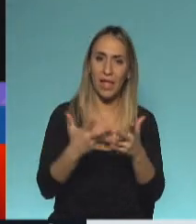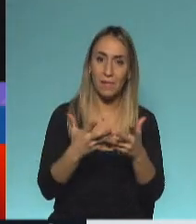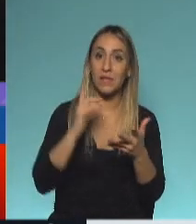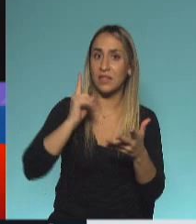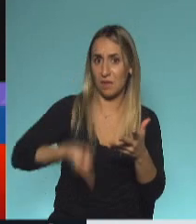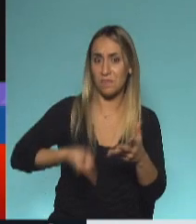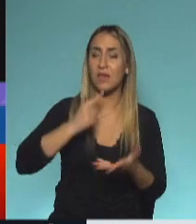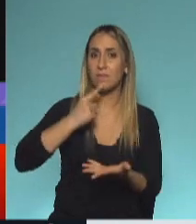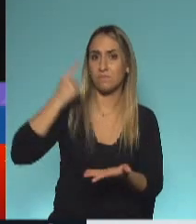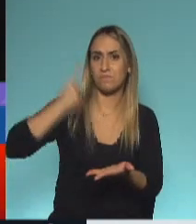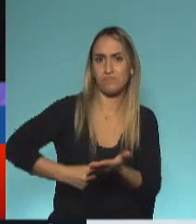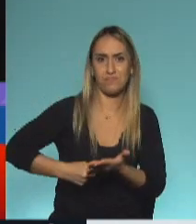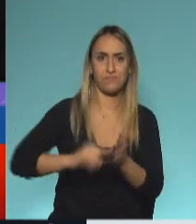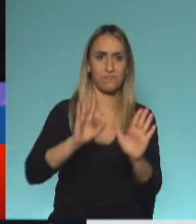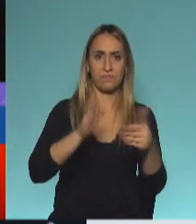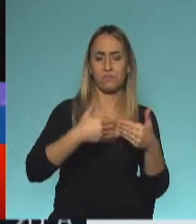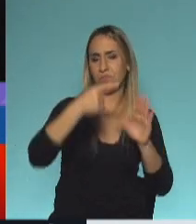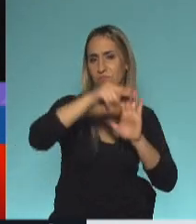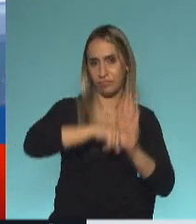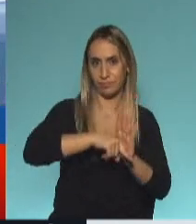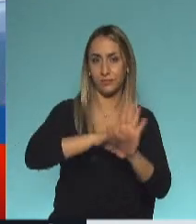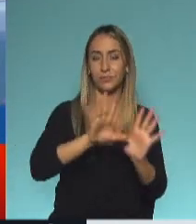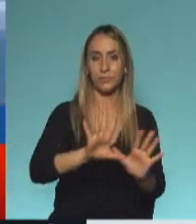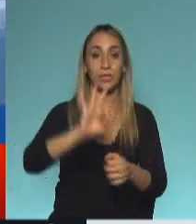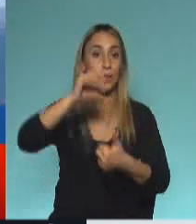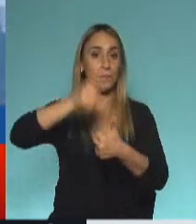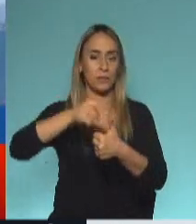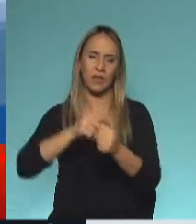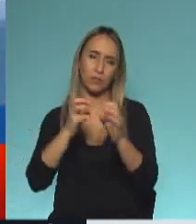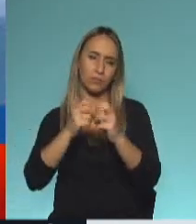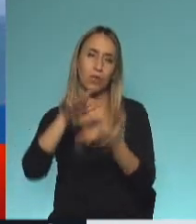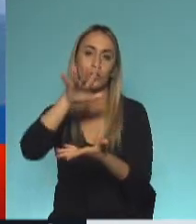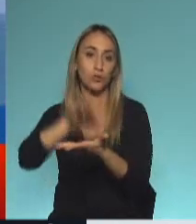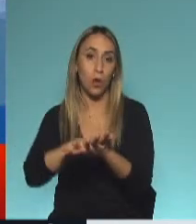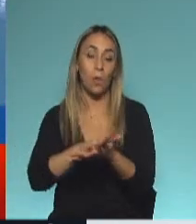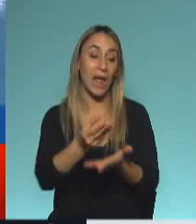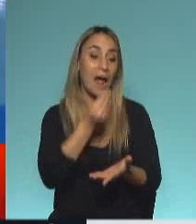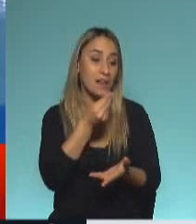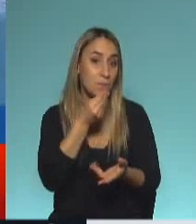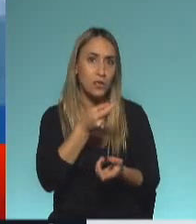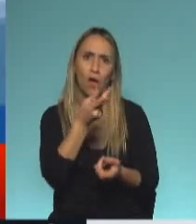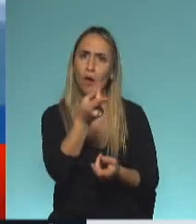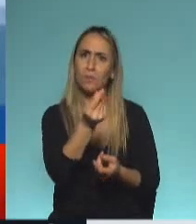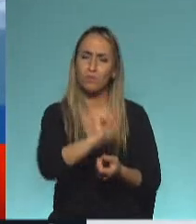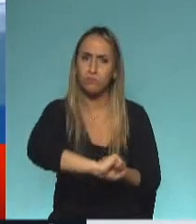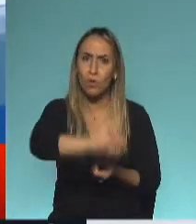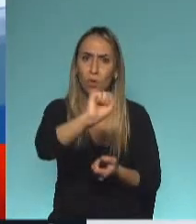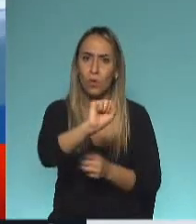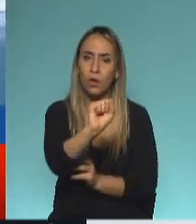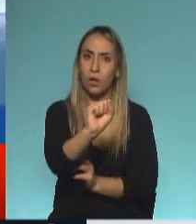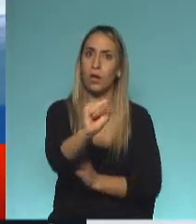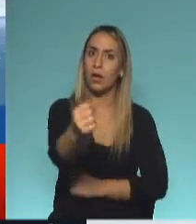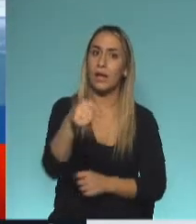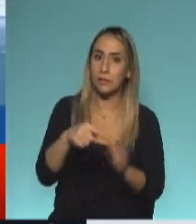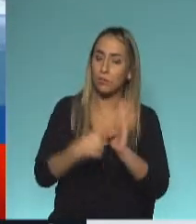restricciones no es la primero tiene que ver con la inflación en los alimentos bueno este es un punto realmente que preocupa muchísimo nosotros sabemos que